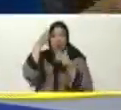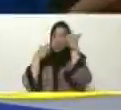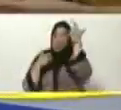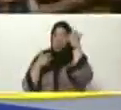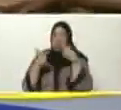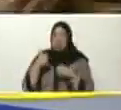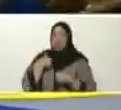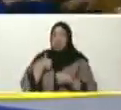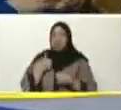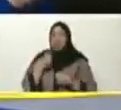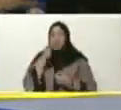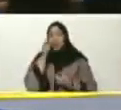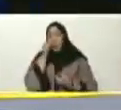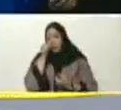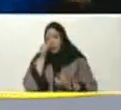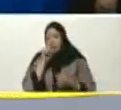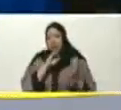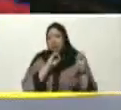muchachos,